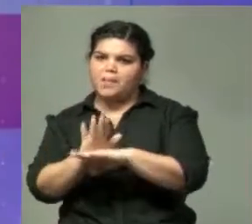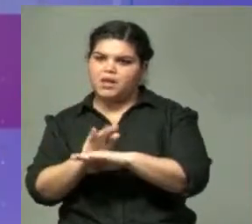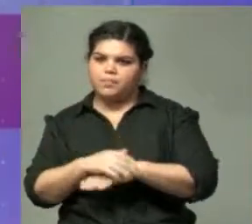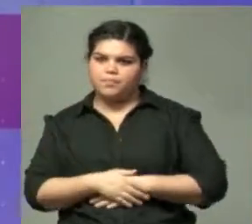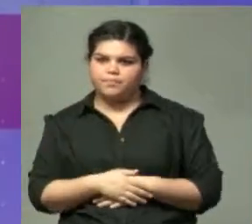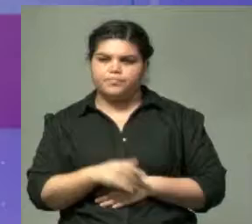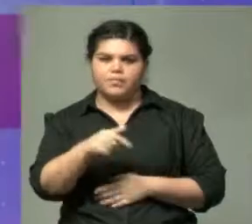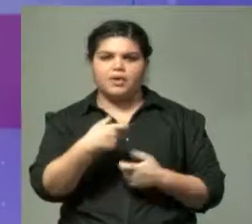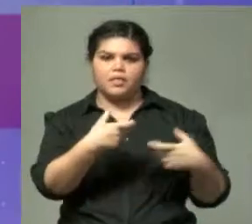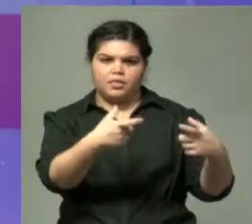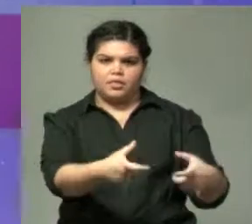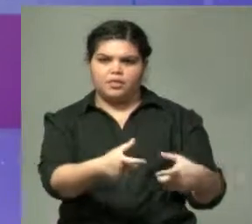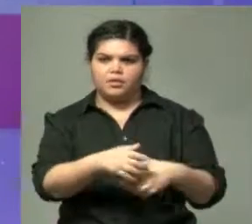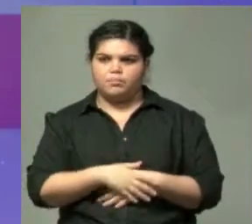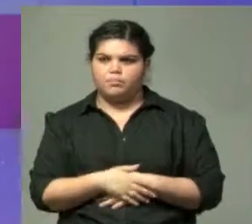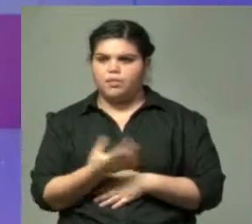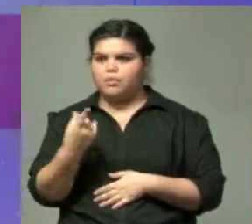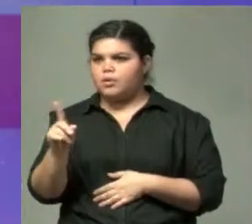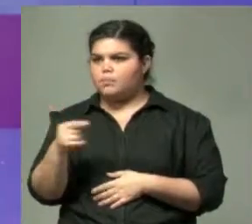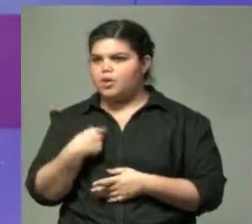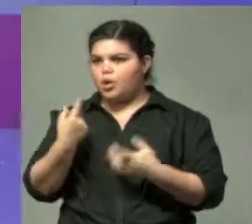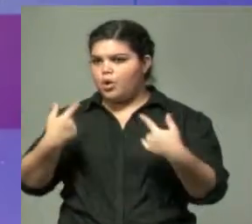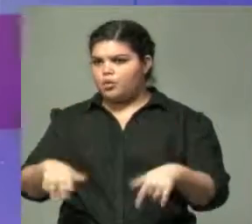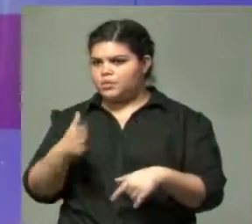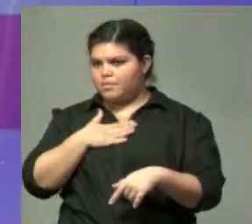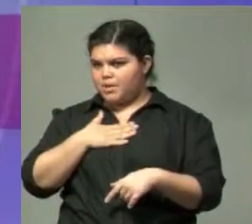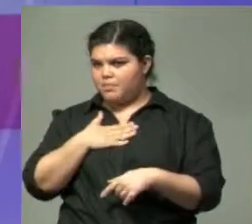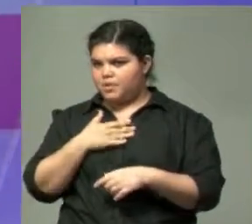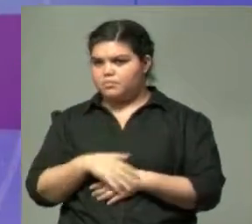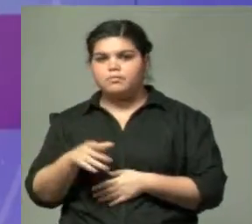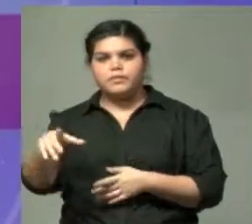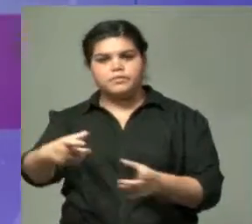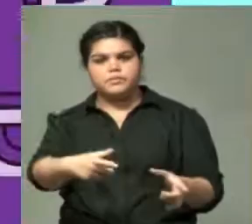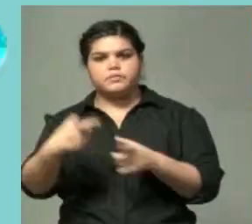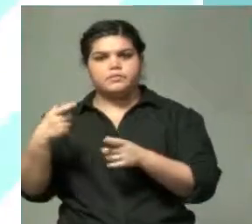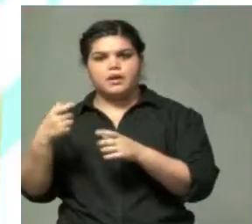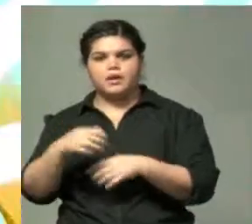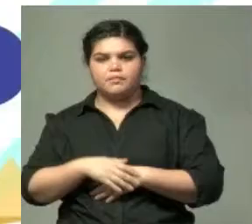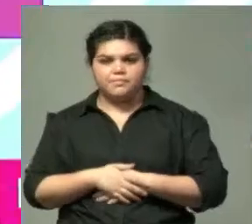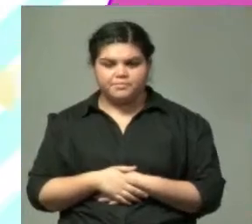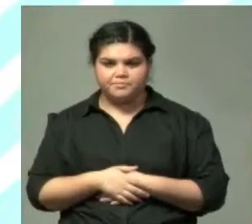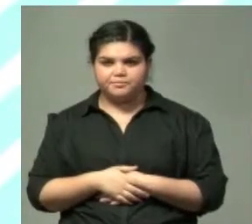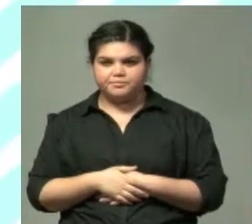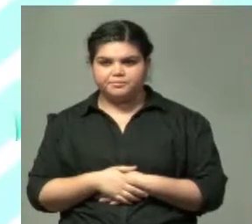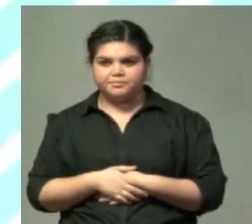torta. Eso está bien. Pero las propinas serán para mí. Quítale la torta.